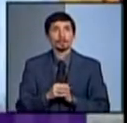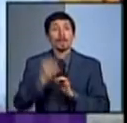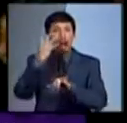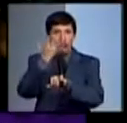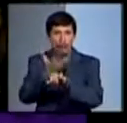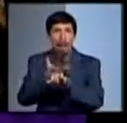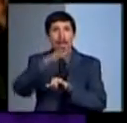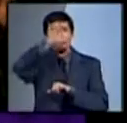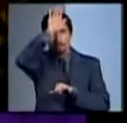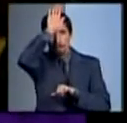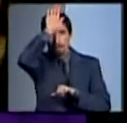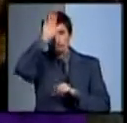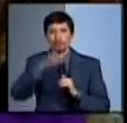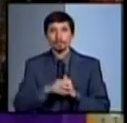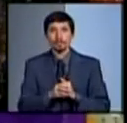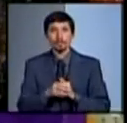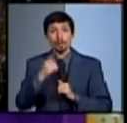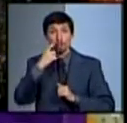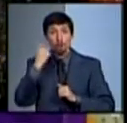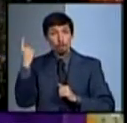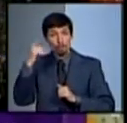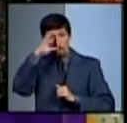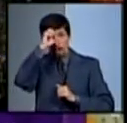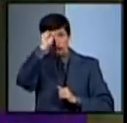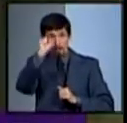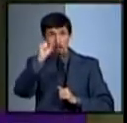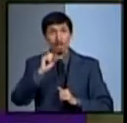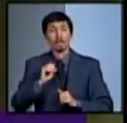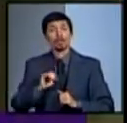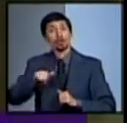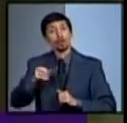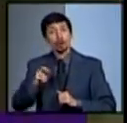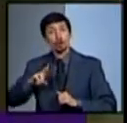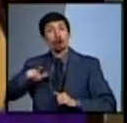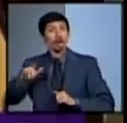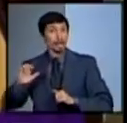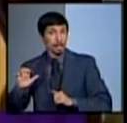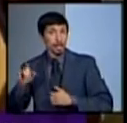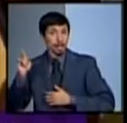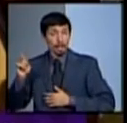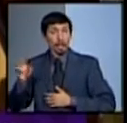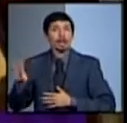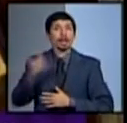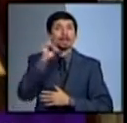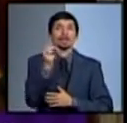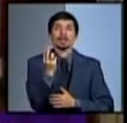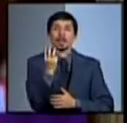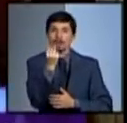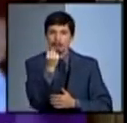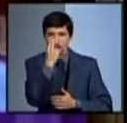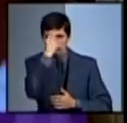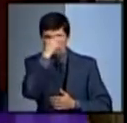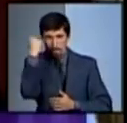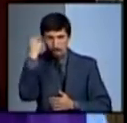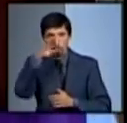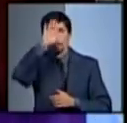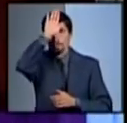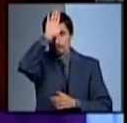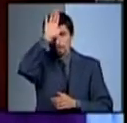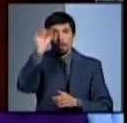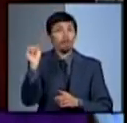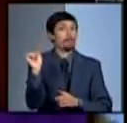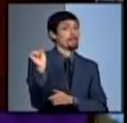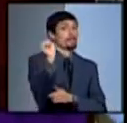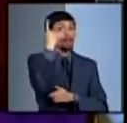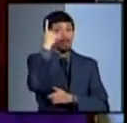Habemus Papa. El cardenal argentino Jorge Bergoglio fue elegido Papa el 13 de marzo. Es el primer